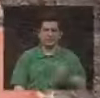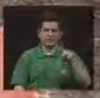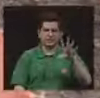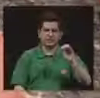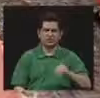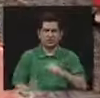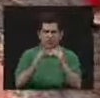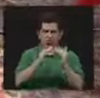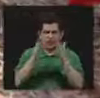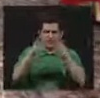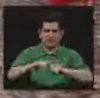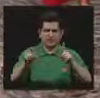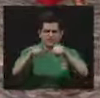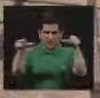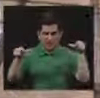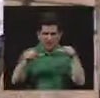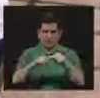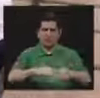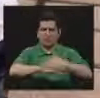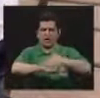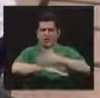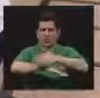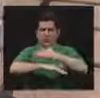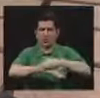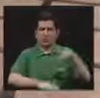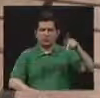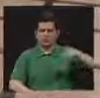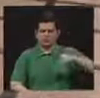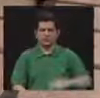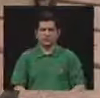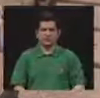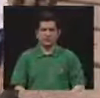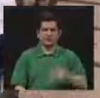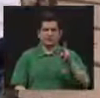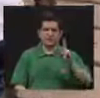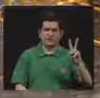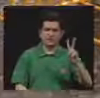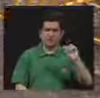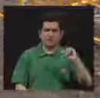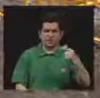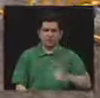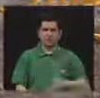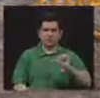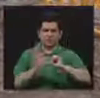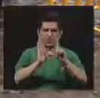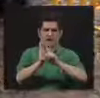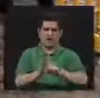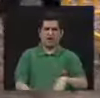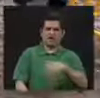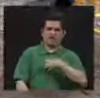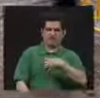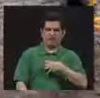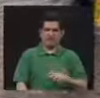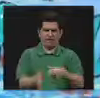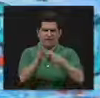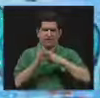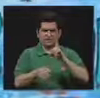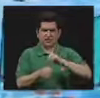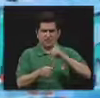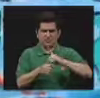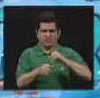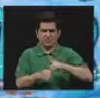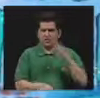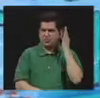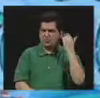Alrededor de 150 pobladores de diferentes zonas costeras del Pacífico se manifestaron este 22 de agosto en la Asamblea Legislativa para exigir a